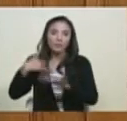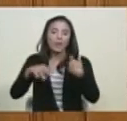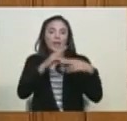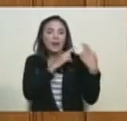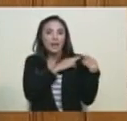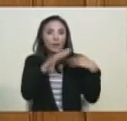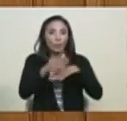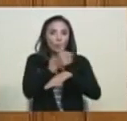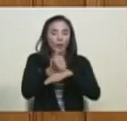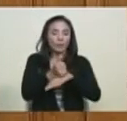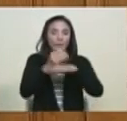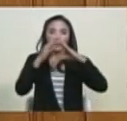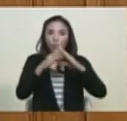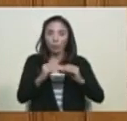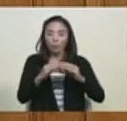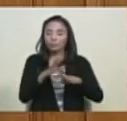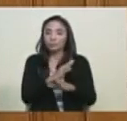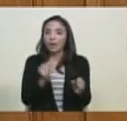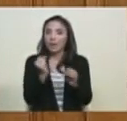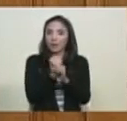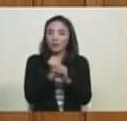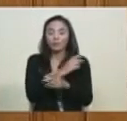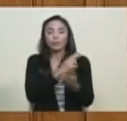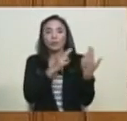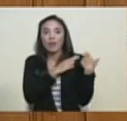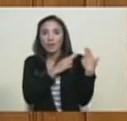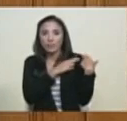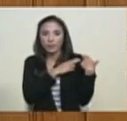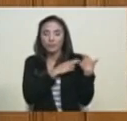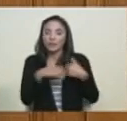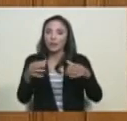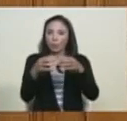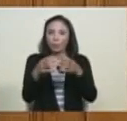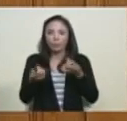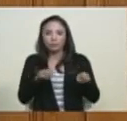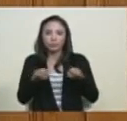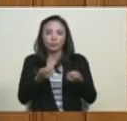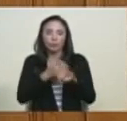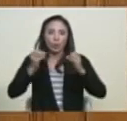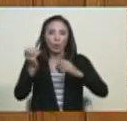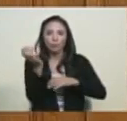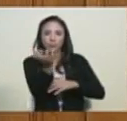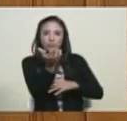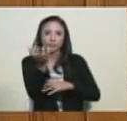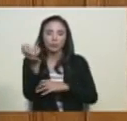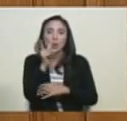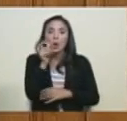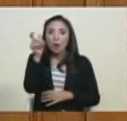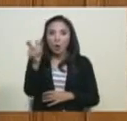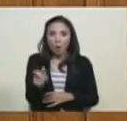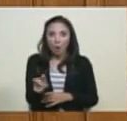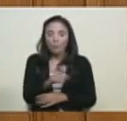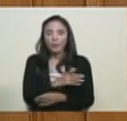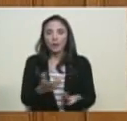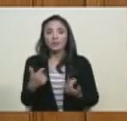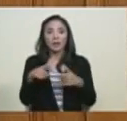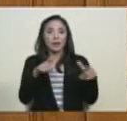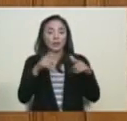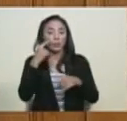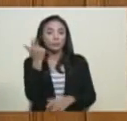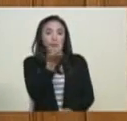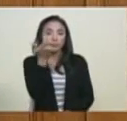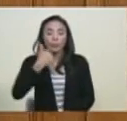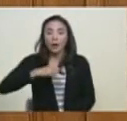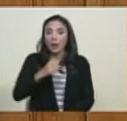asesinos y sicarios. Este fue el jefe operativo de los asesinos y sicarios, Juan Carlos Monasterio, que ya estaba